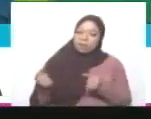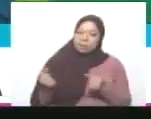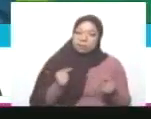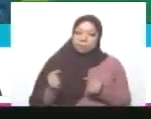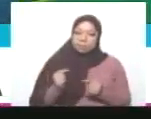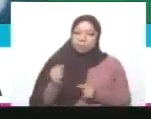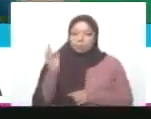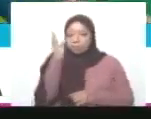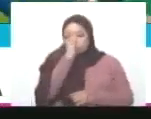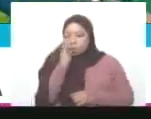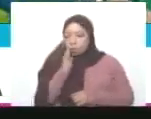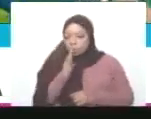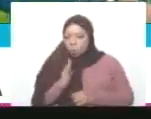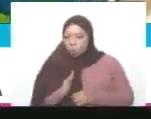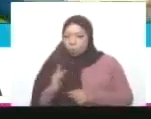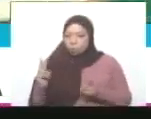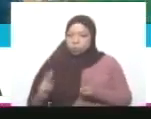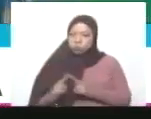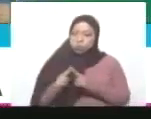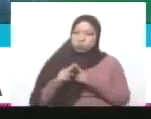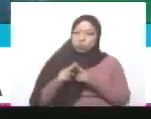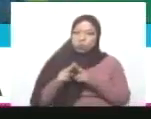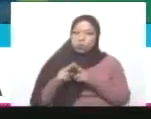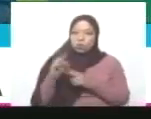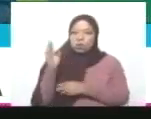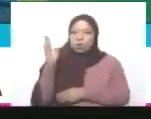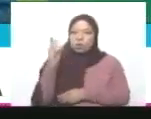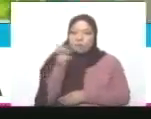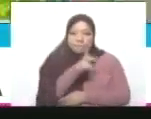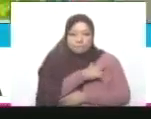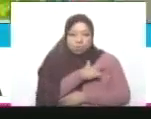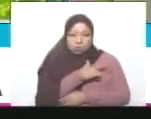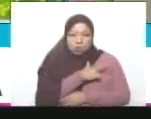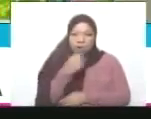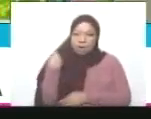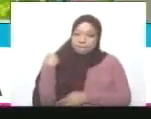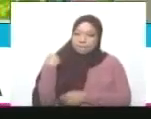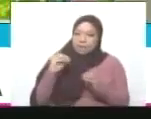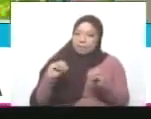en Brasilia cuando estuvimos en el encuentro suramericano que convocó Lula